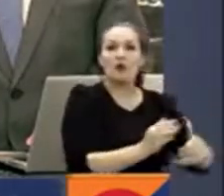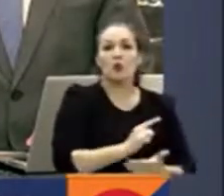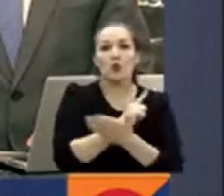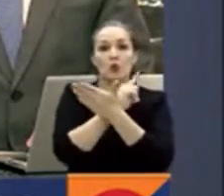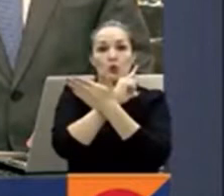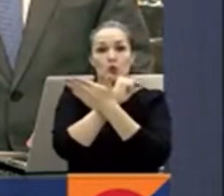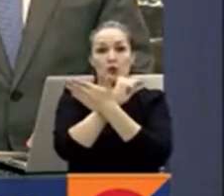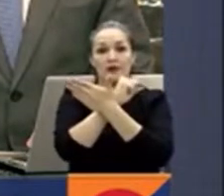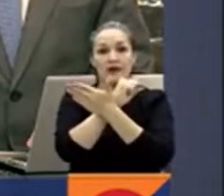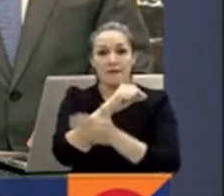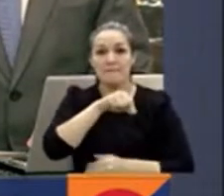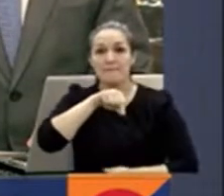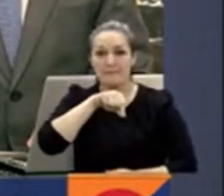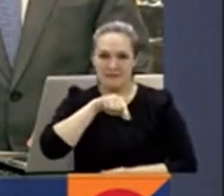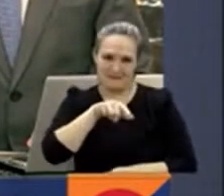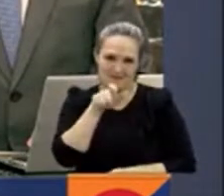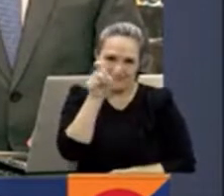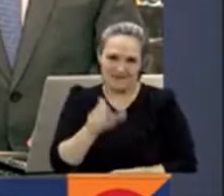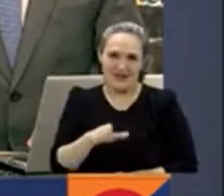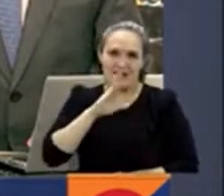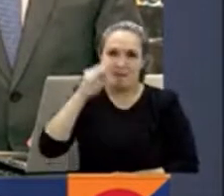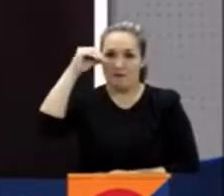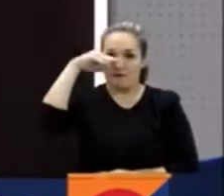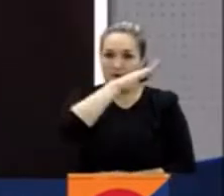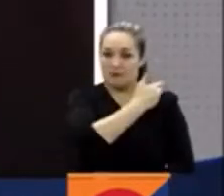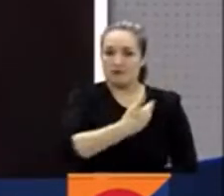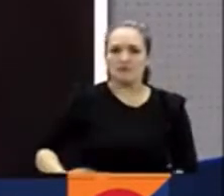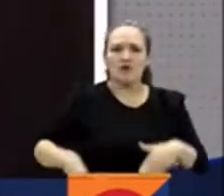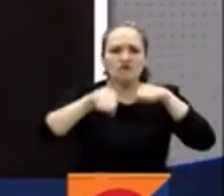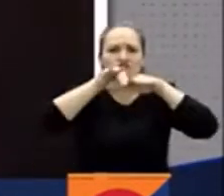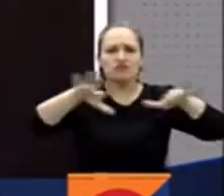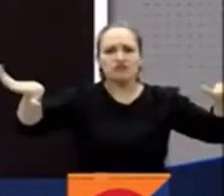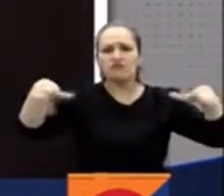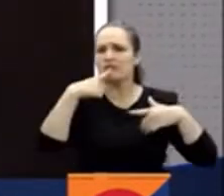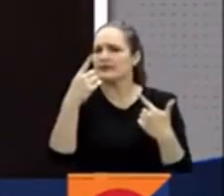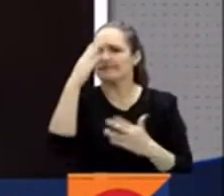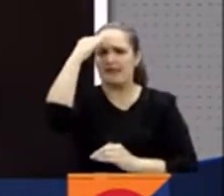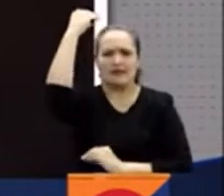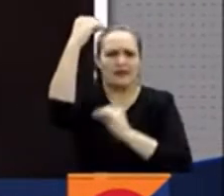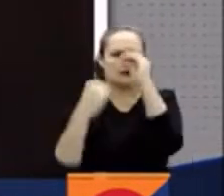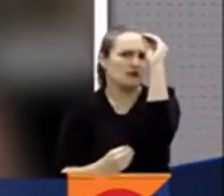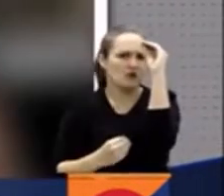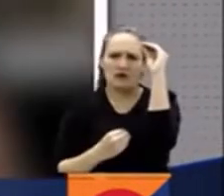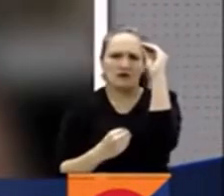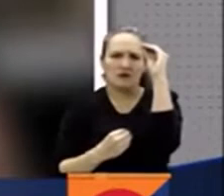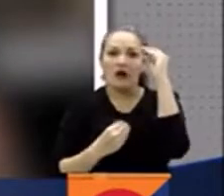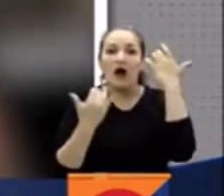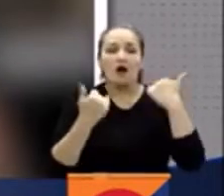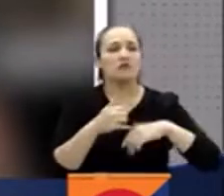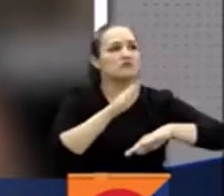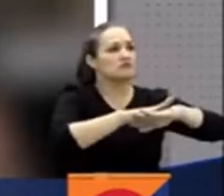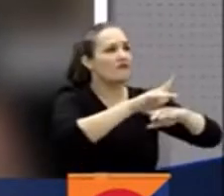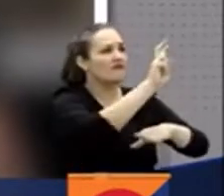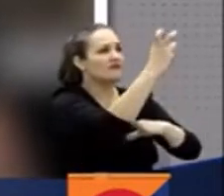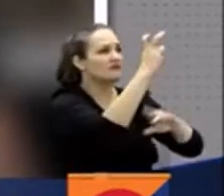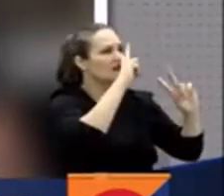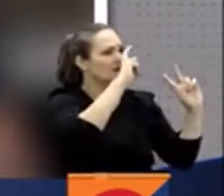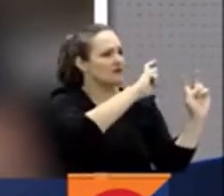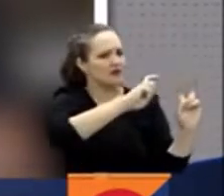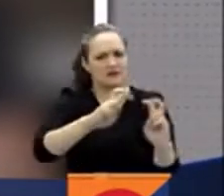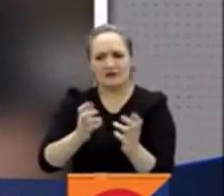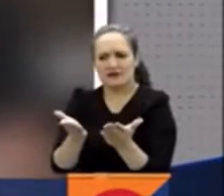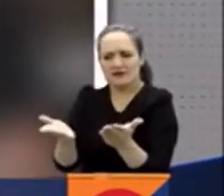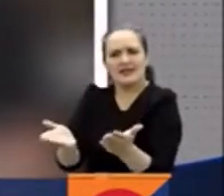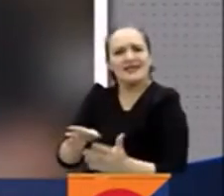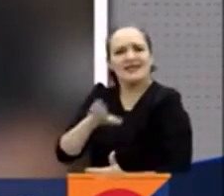presidente Gustavo Petro rechazó el asesinato de los dos periodistas de Magdalena. El mandatario le pidió a la Fiscalía una investigación para dar con